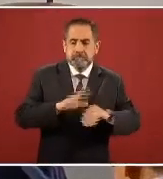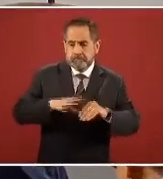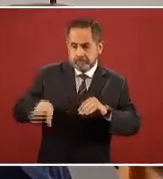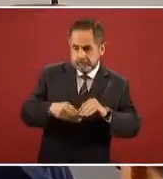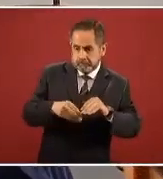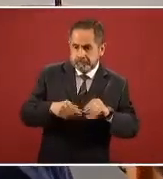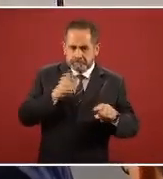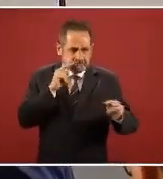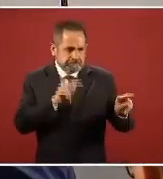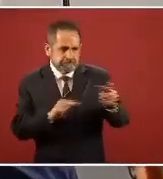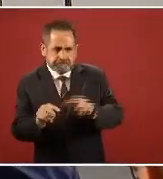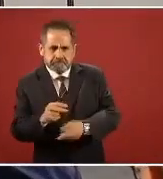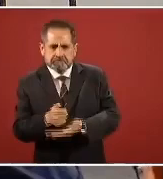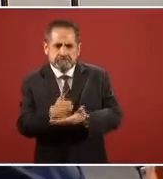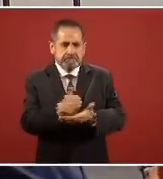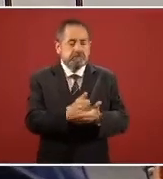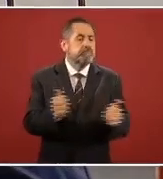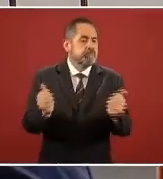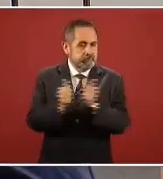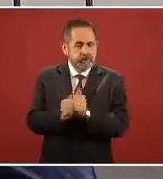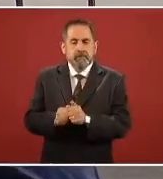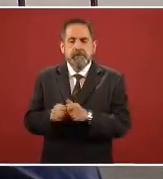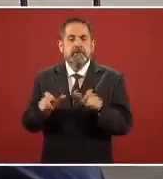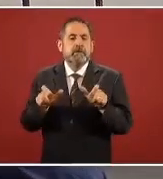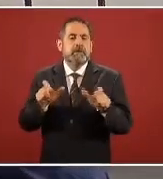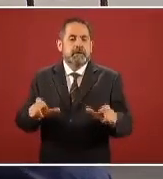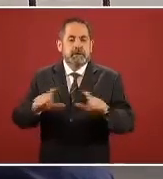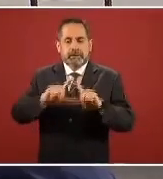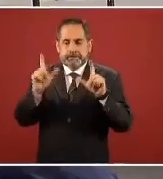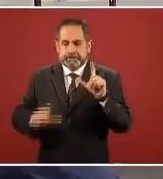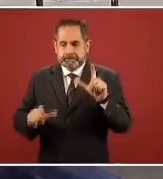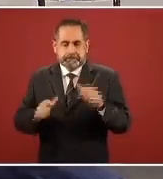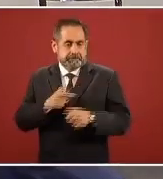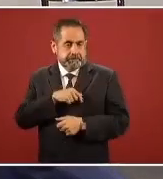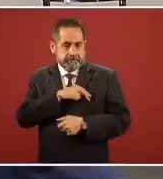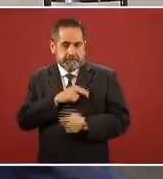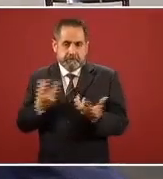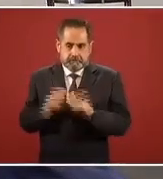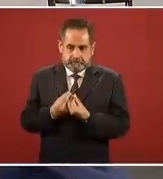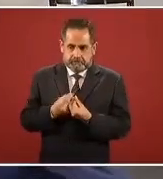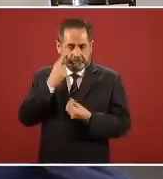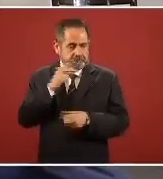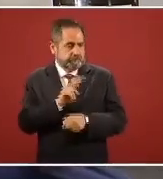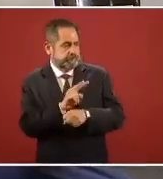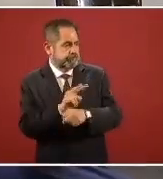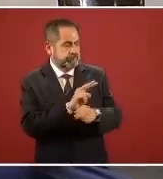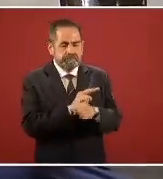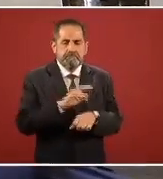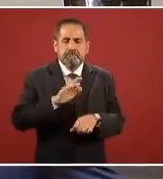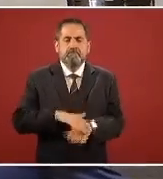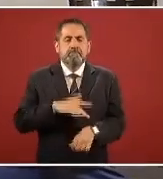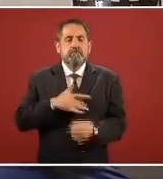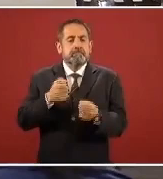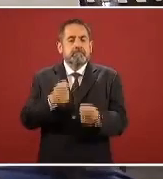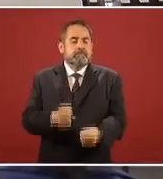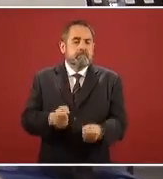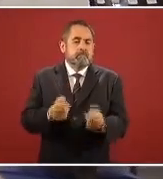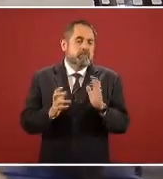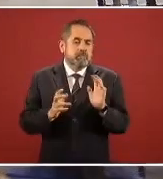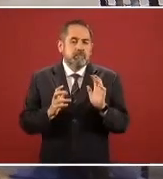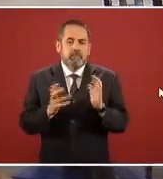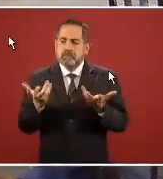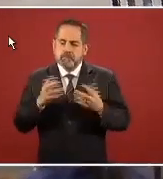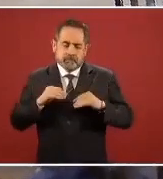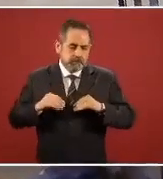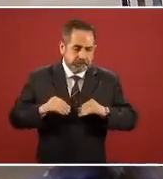que coadyuva con la Guardia Nacional para garantizar esta seguridad, haciendo las actividades que